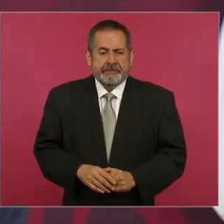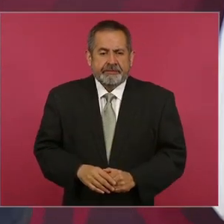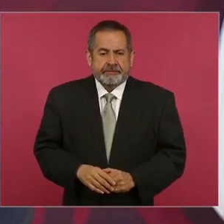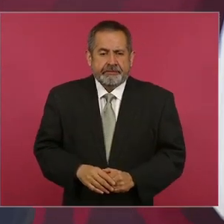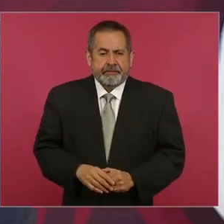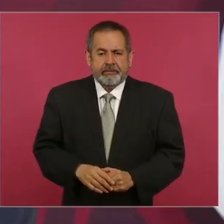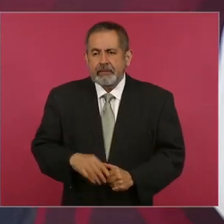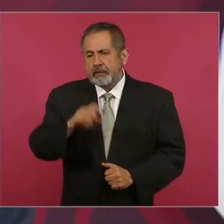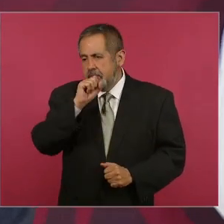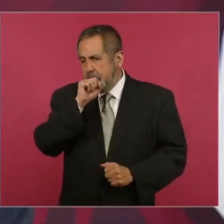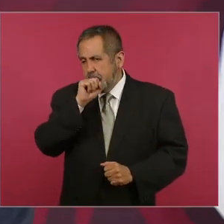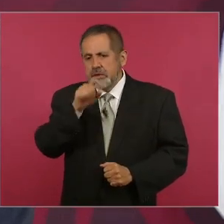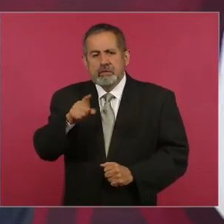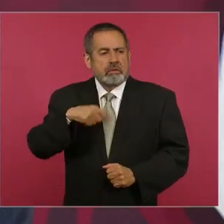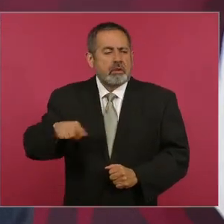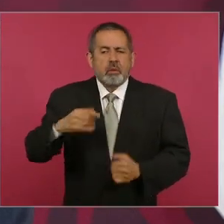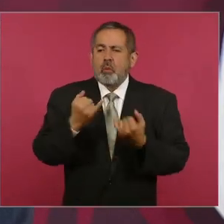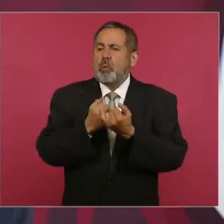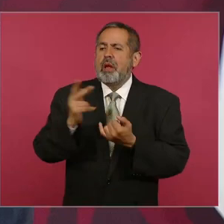pues caemos en lo mismo.